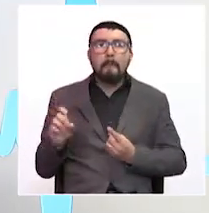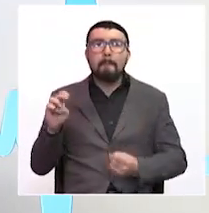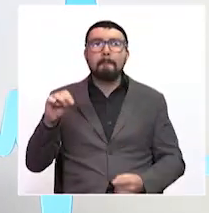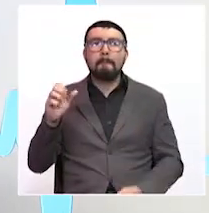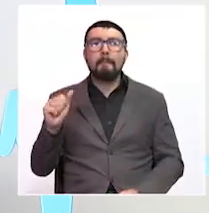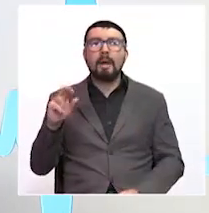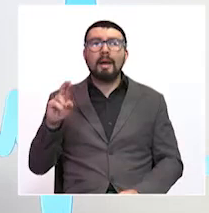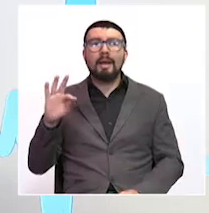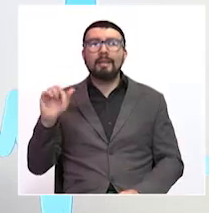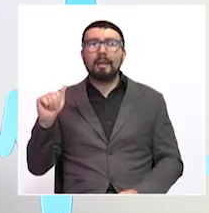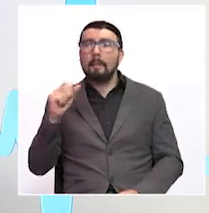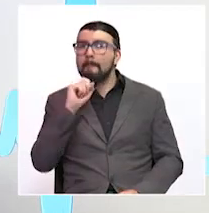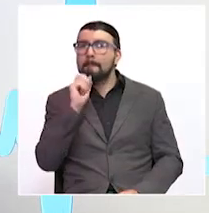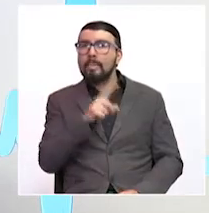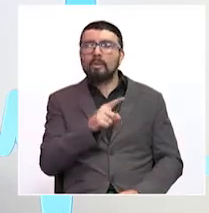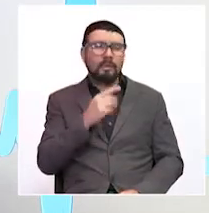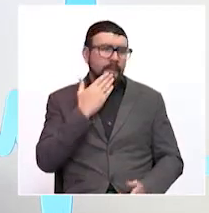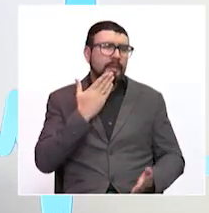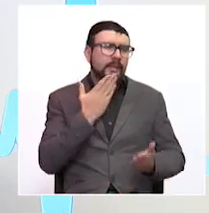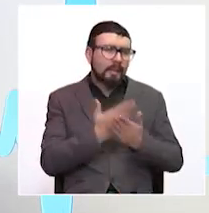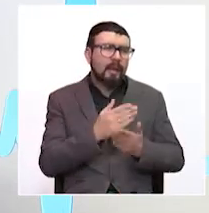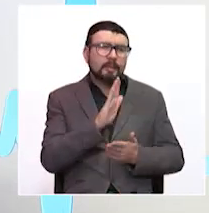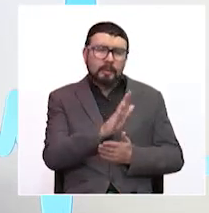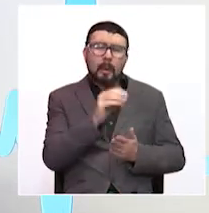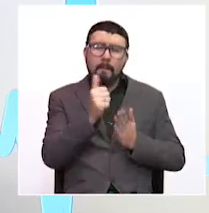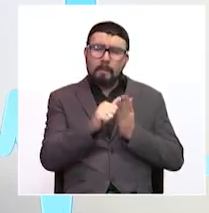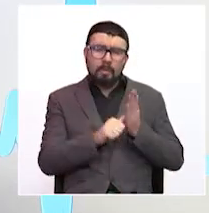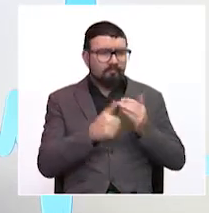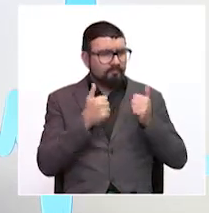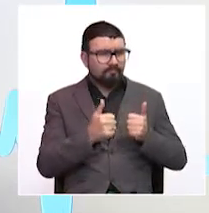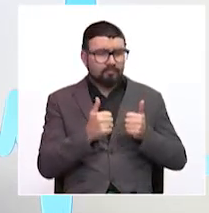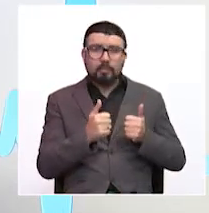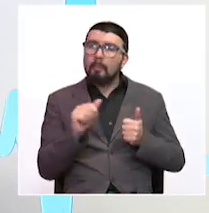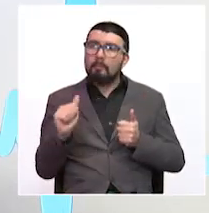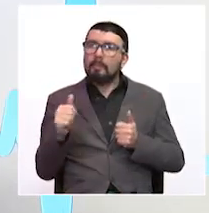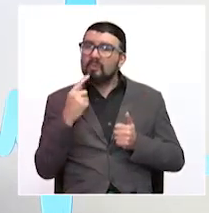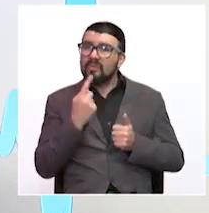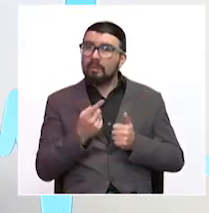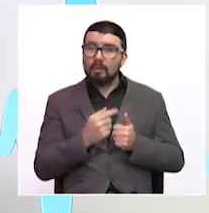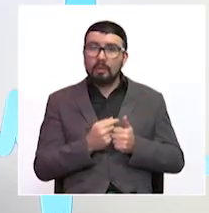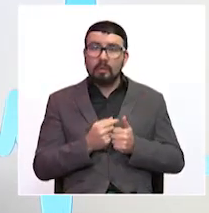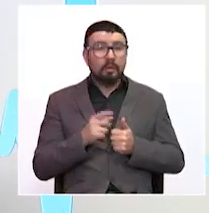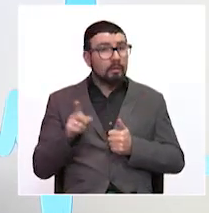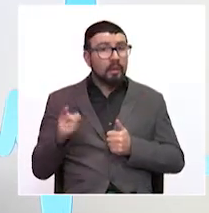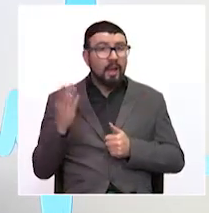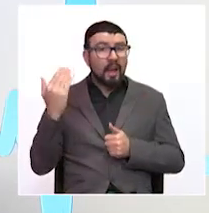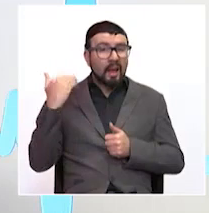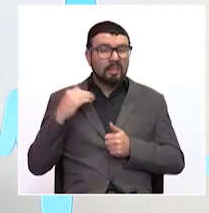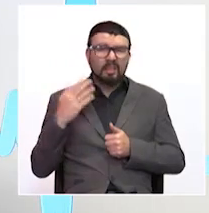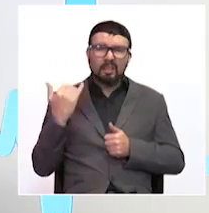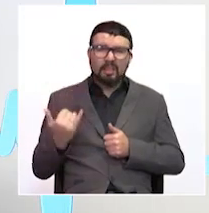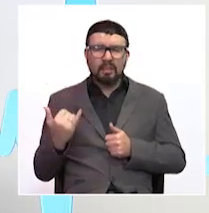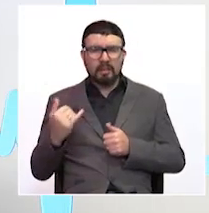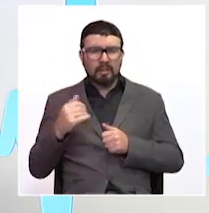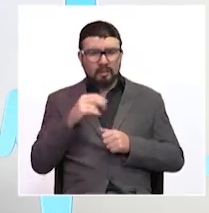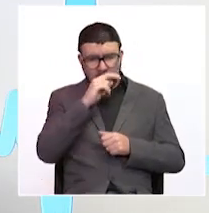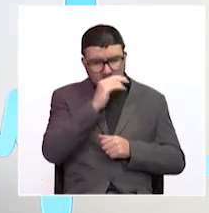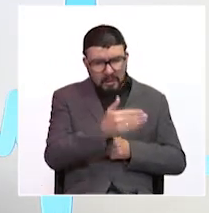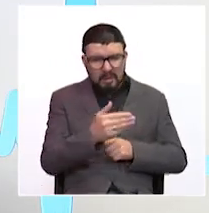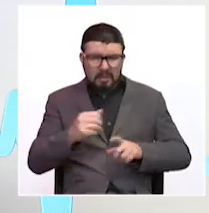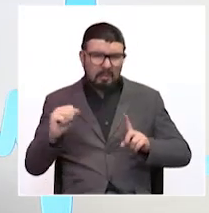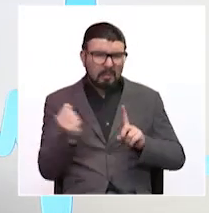muy agradecida con el programa y dice cuando existe maltrato intrafamiliar alcohol